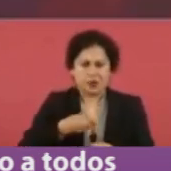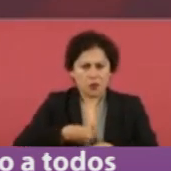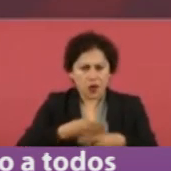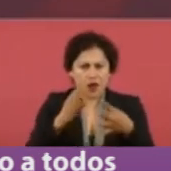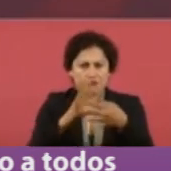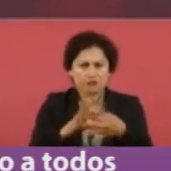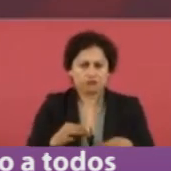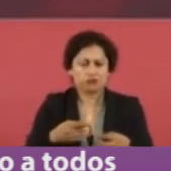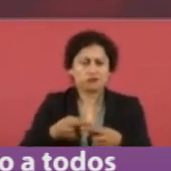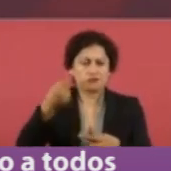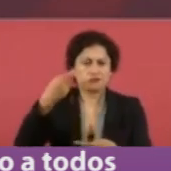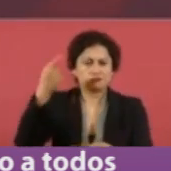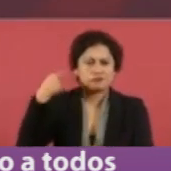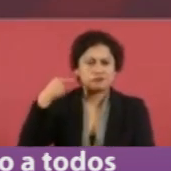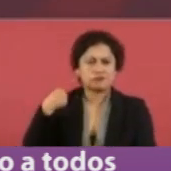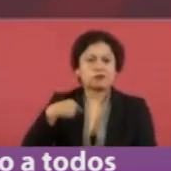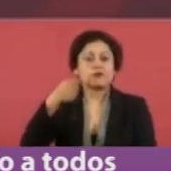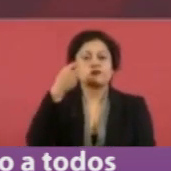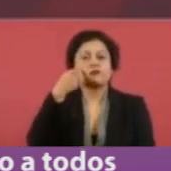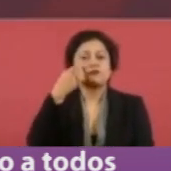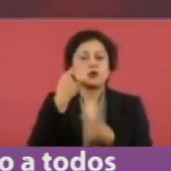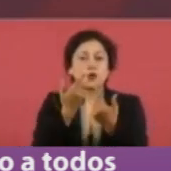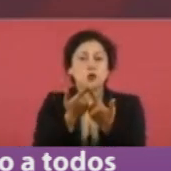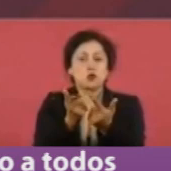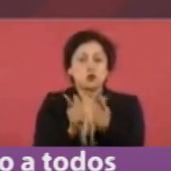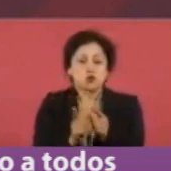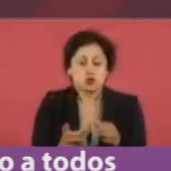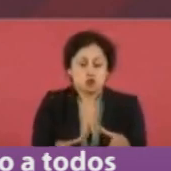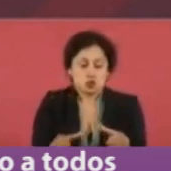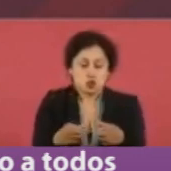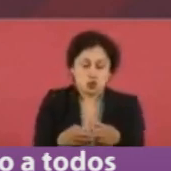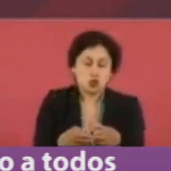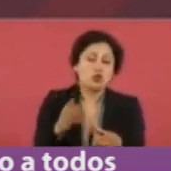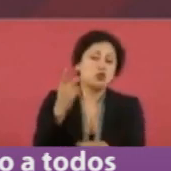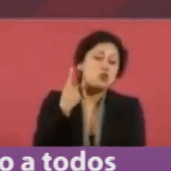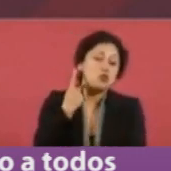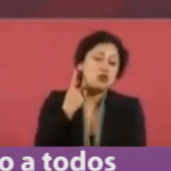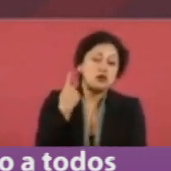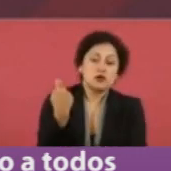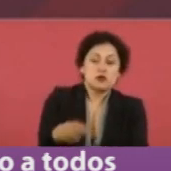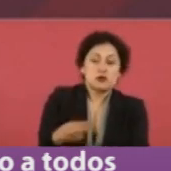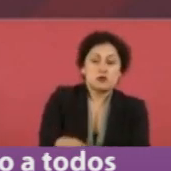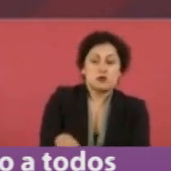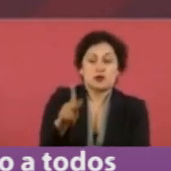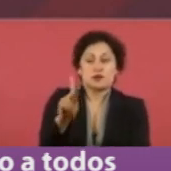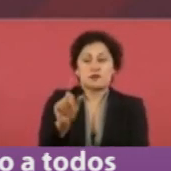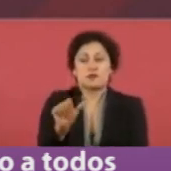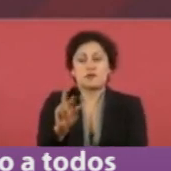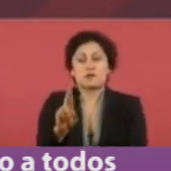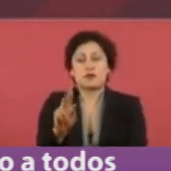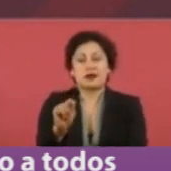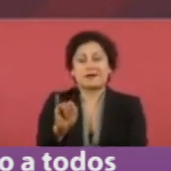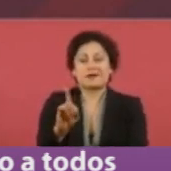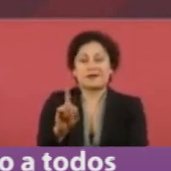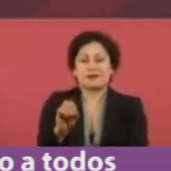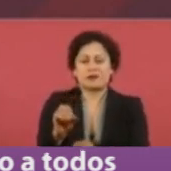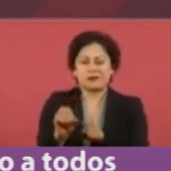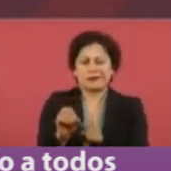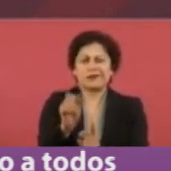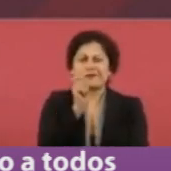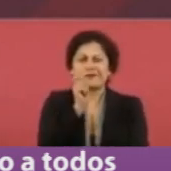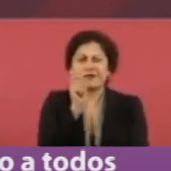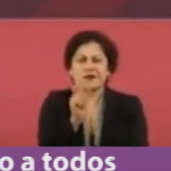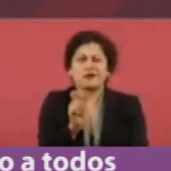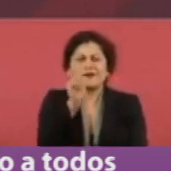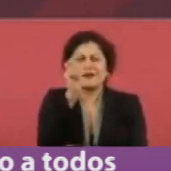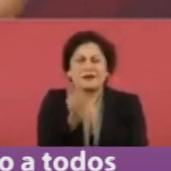al presupuesto para todos los programas sociales, especialmente a las pensiones para adultos mayores, las cuales estima tendrán un alza en 25%. En